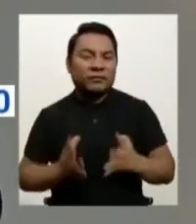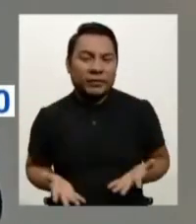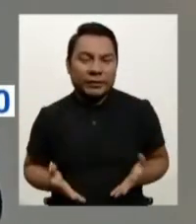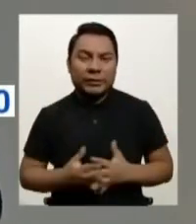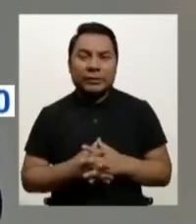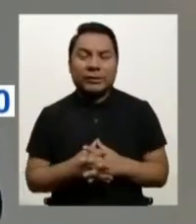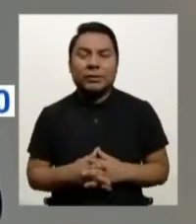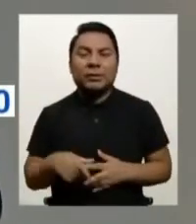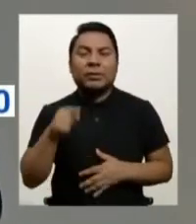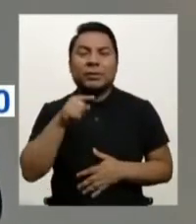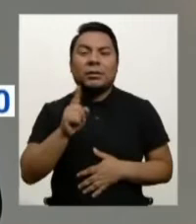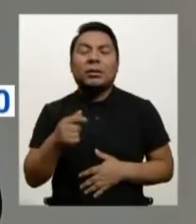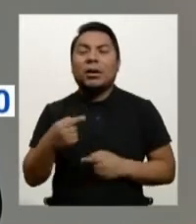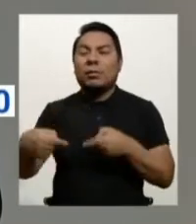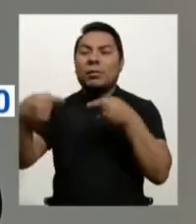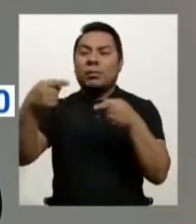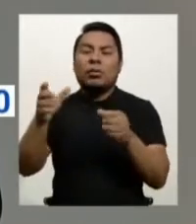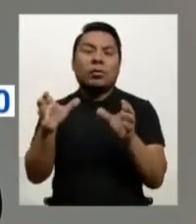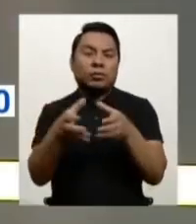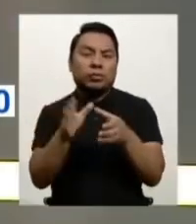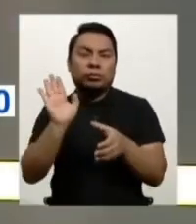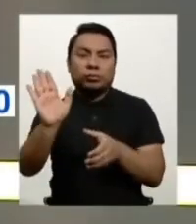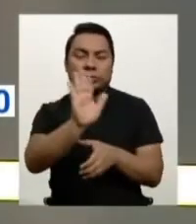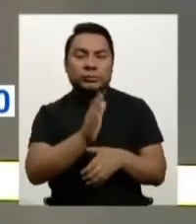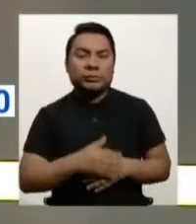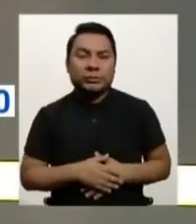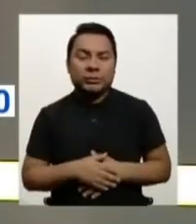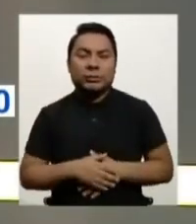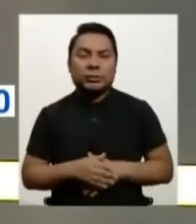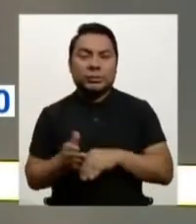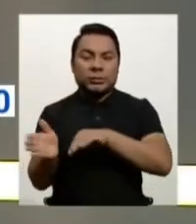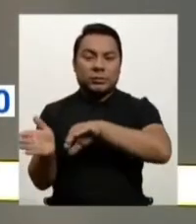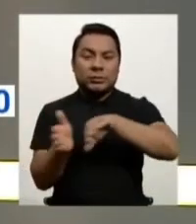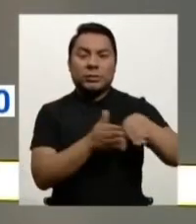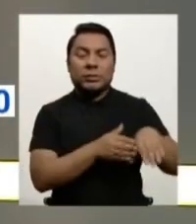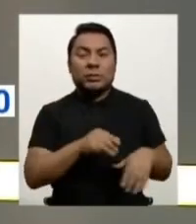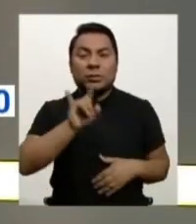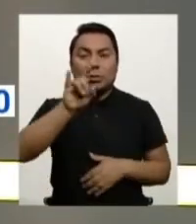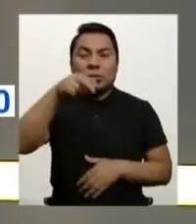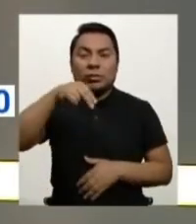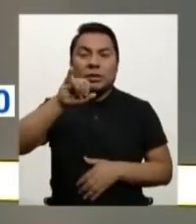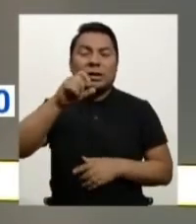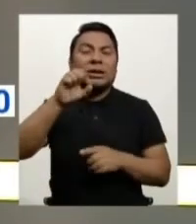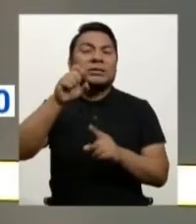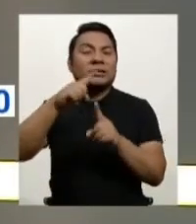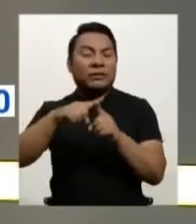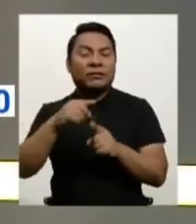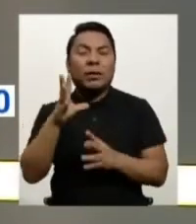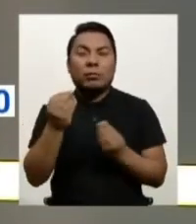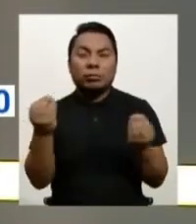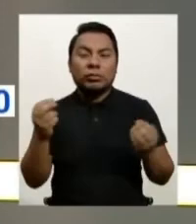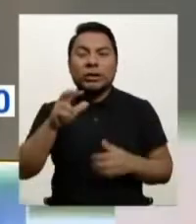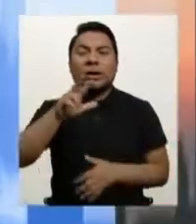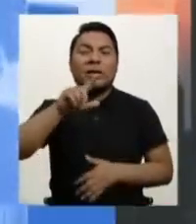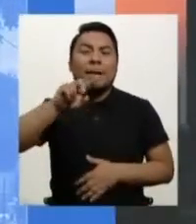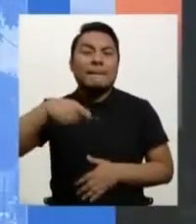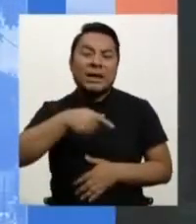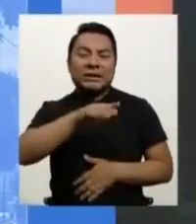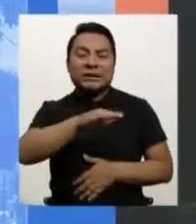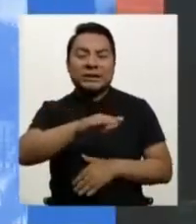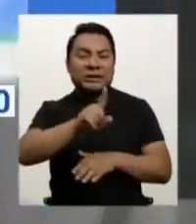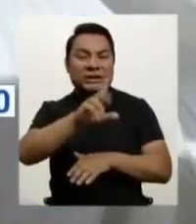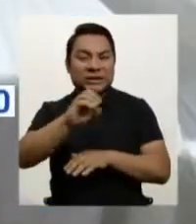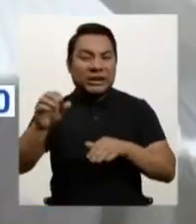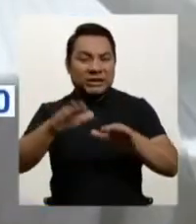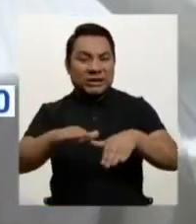con algunos parlamentarios republicanos, ¿no? UNICEF alertó que en los últimos tres meses más de 1.100 niños sufren desnutrición